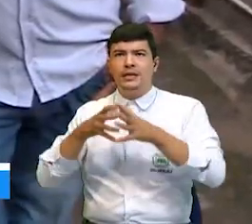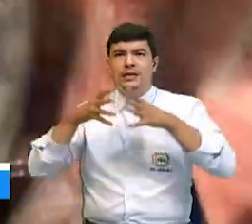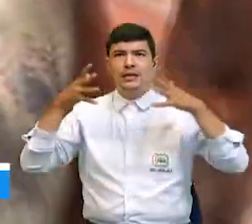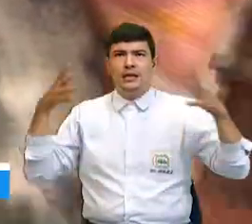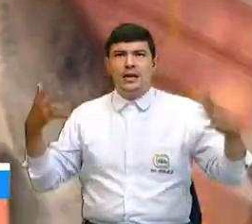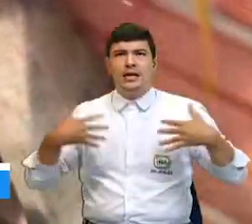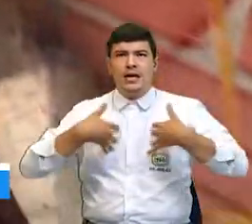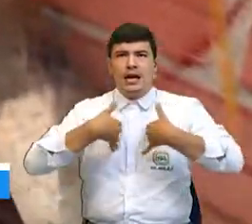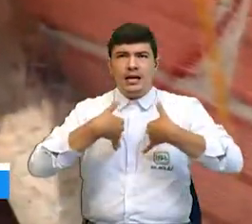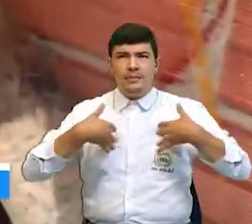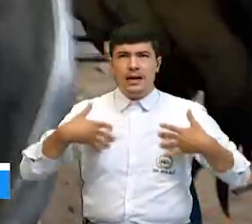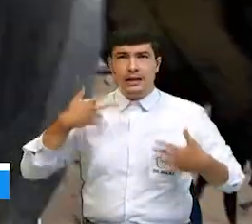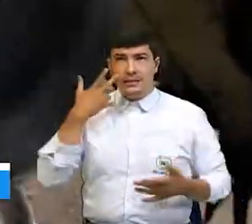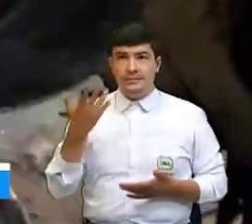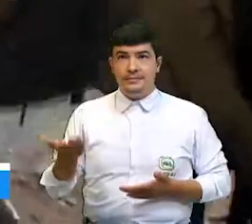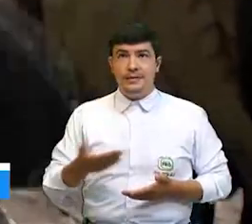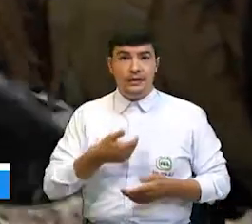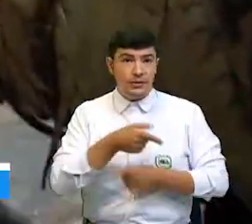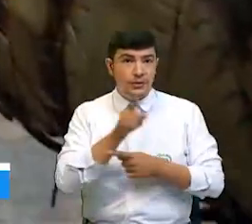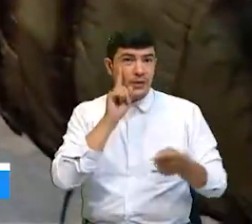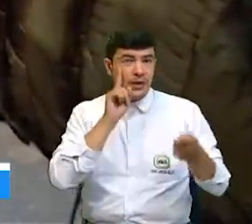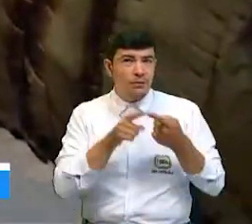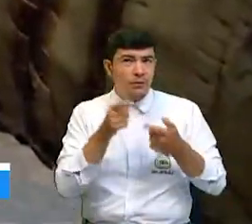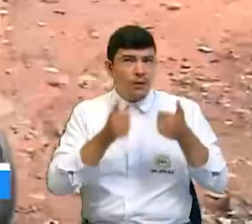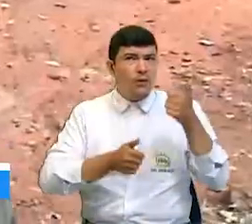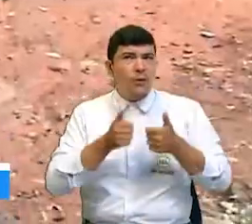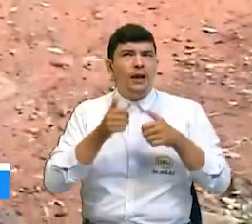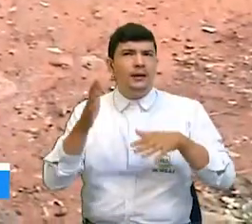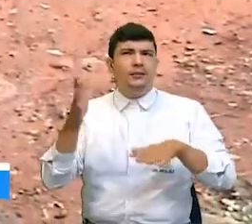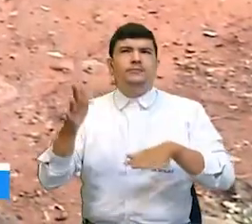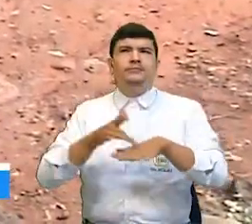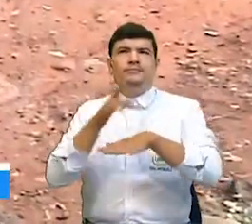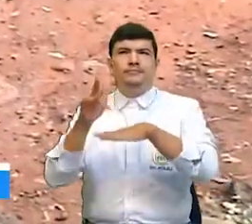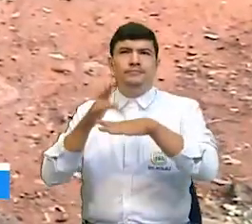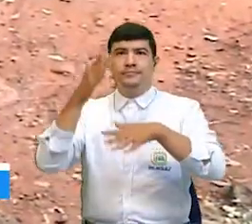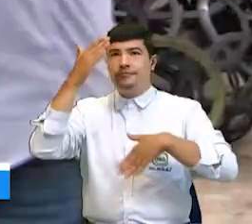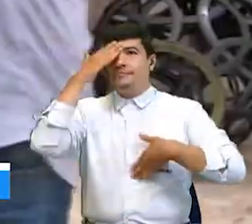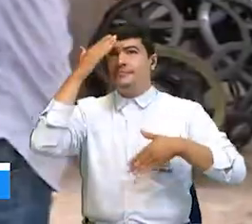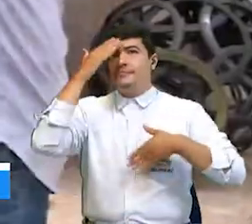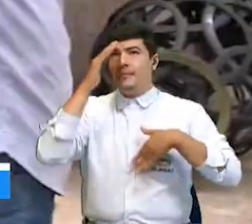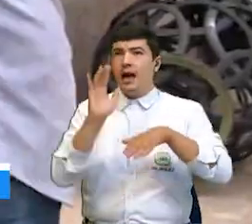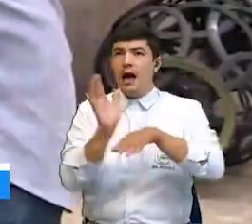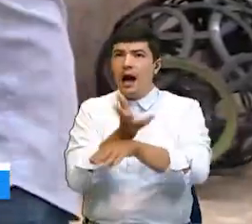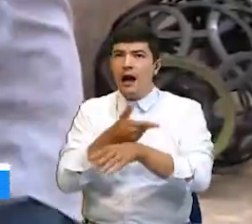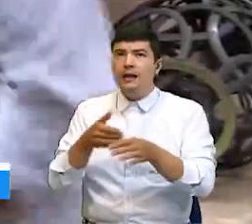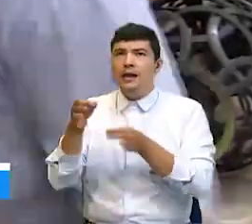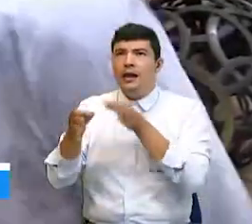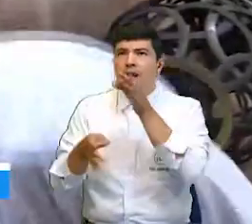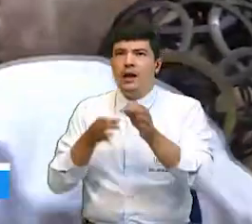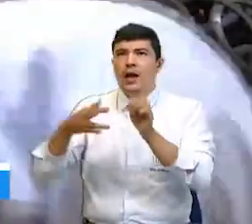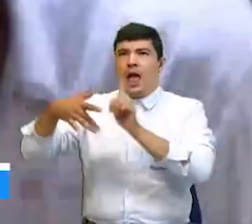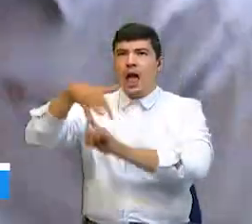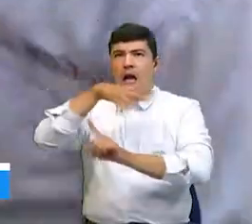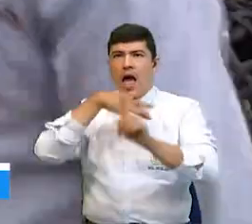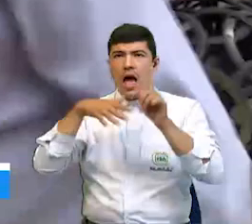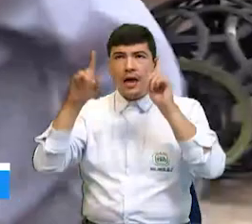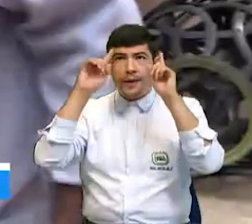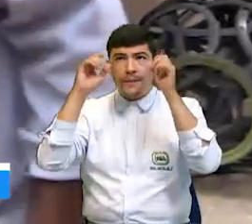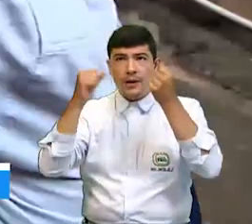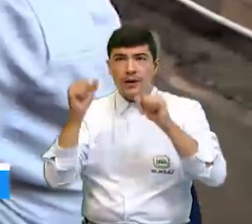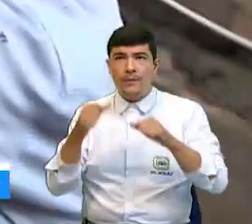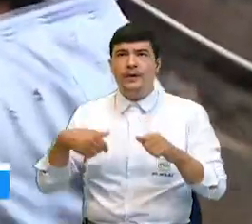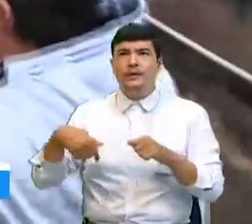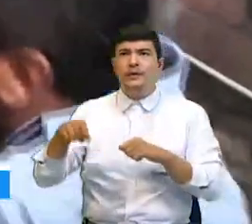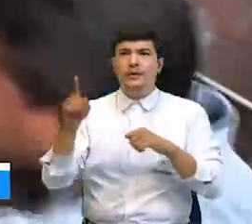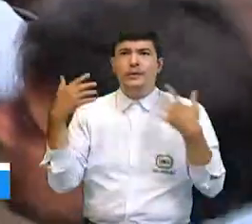de caucho. Su objetivo no es otro que generar conciencia a través del arte sobre el cuidado del medio ambiente y la preocupación que genera